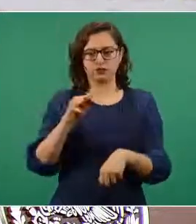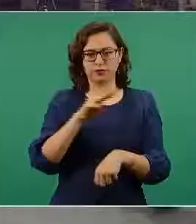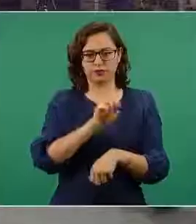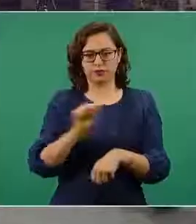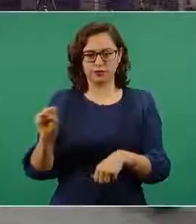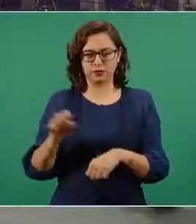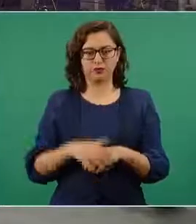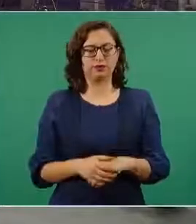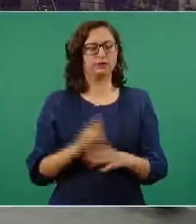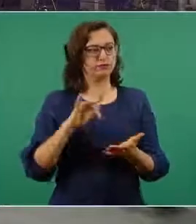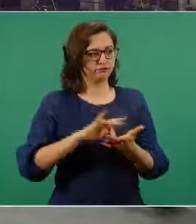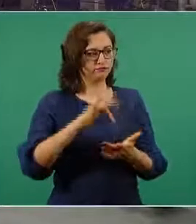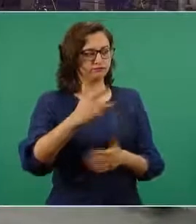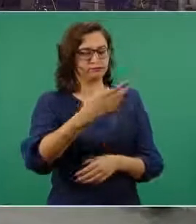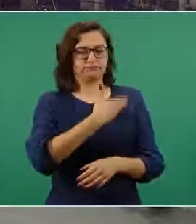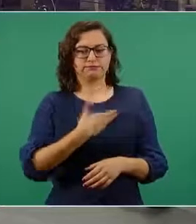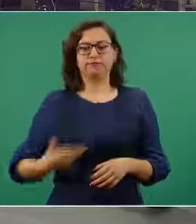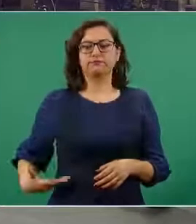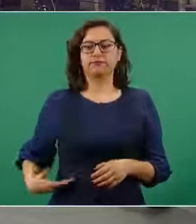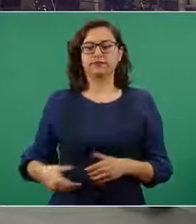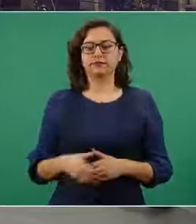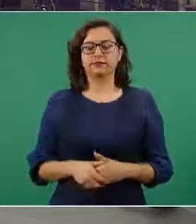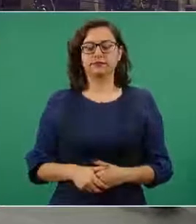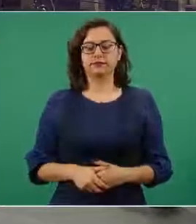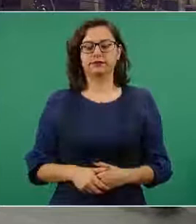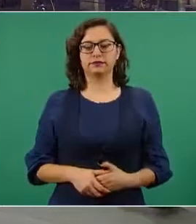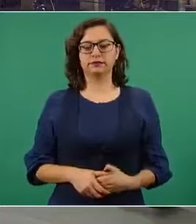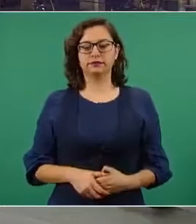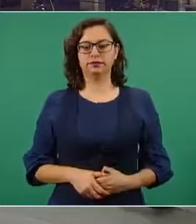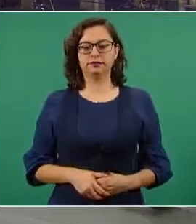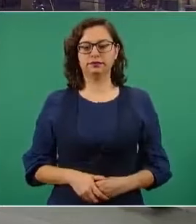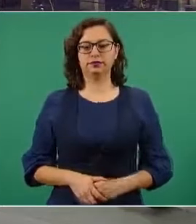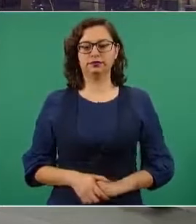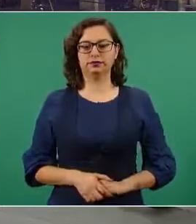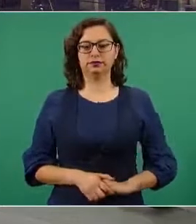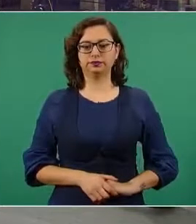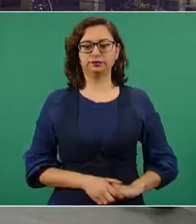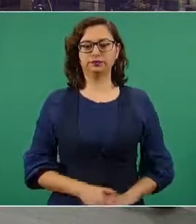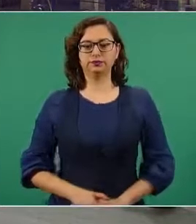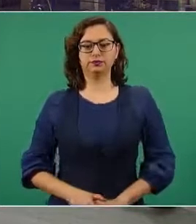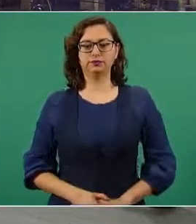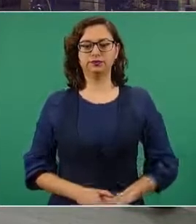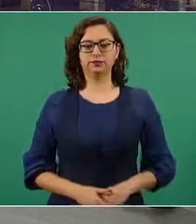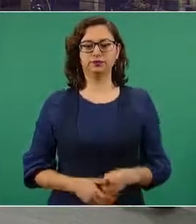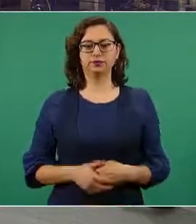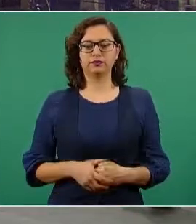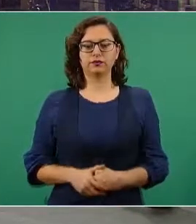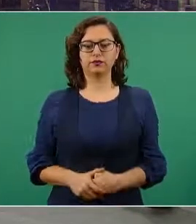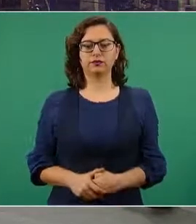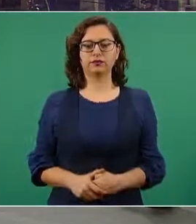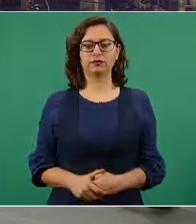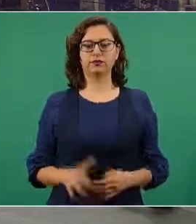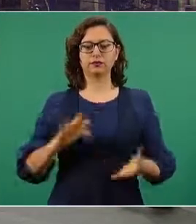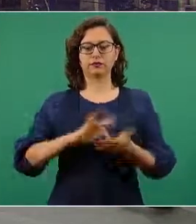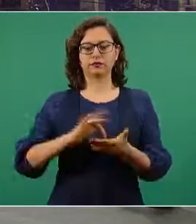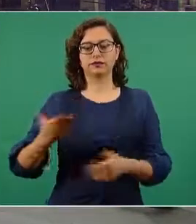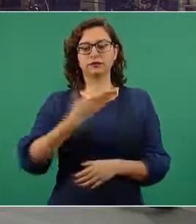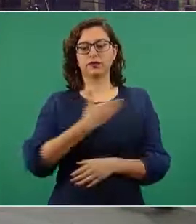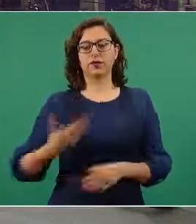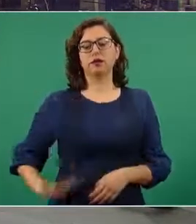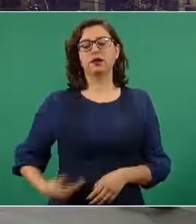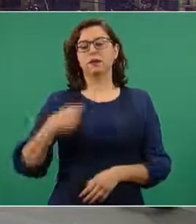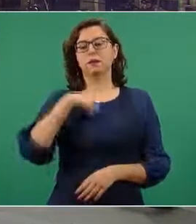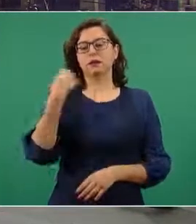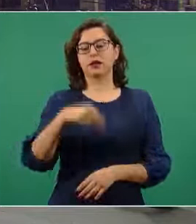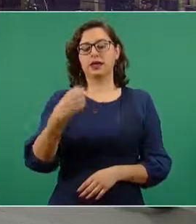Social. Gracias, presidente. Para atenderlos. Gracias, presidente. Sandra Aguilera, de Grupo